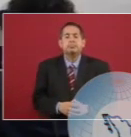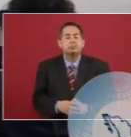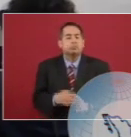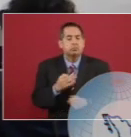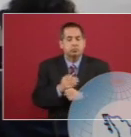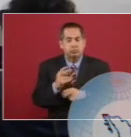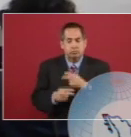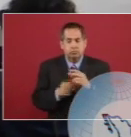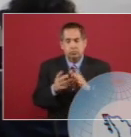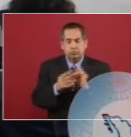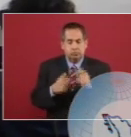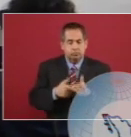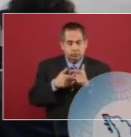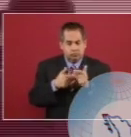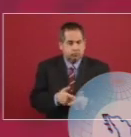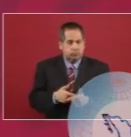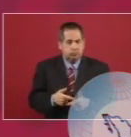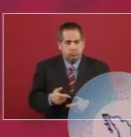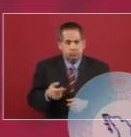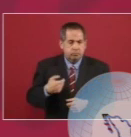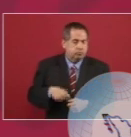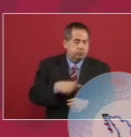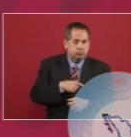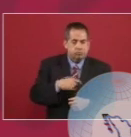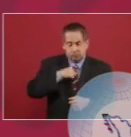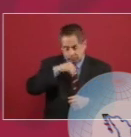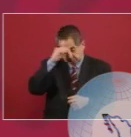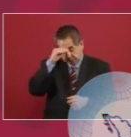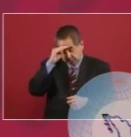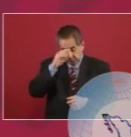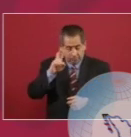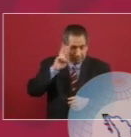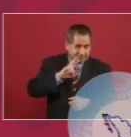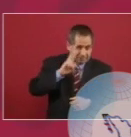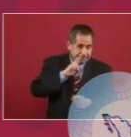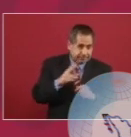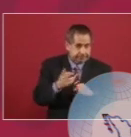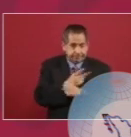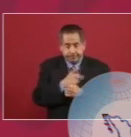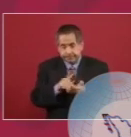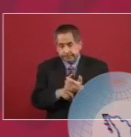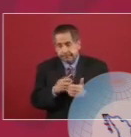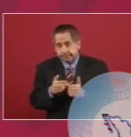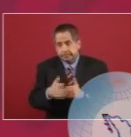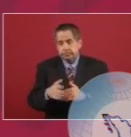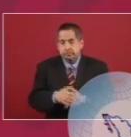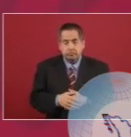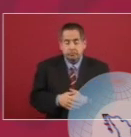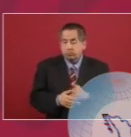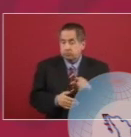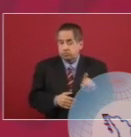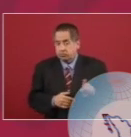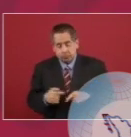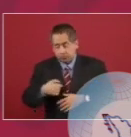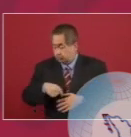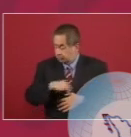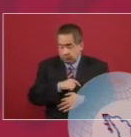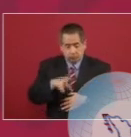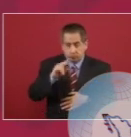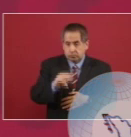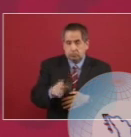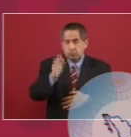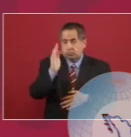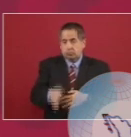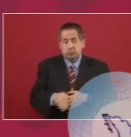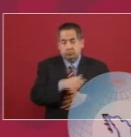Vamos a seguir nosotros pendientes. No aceptamos el